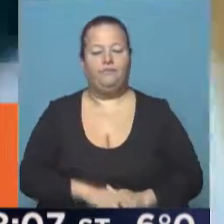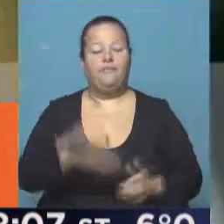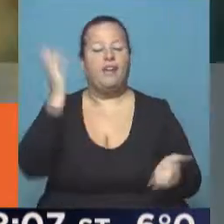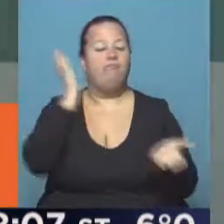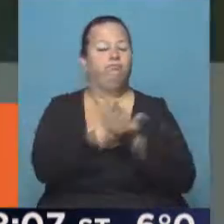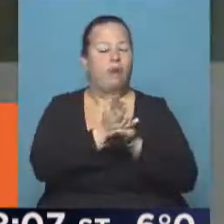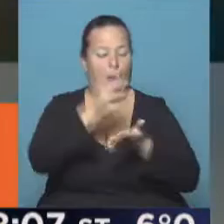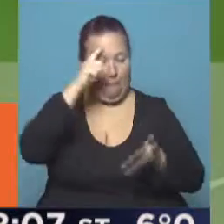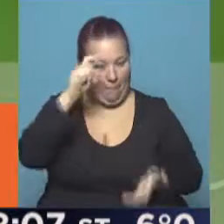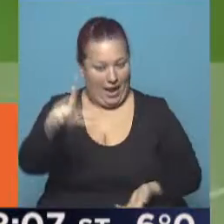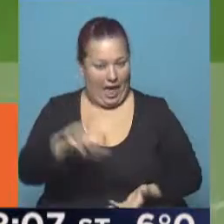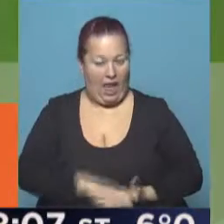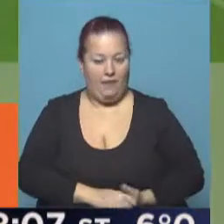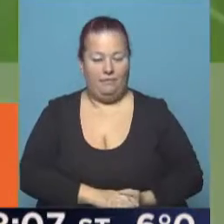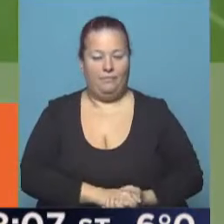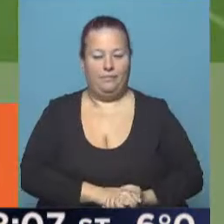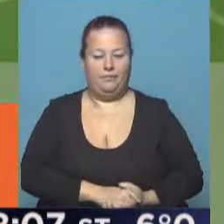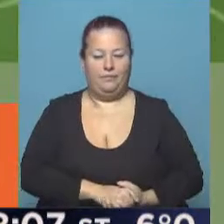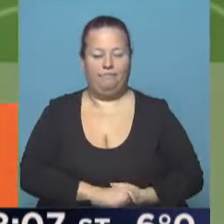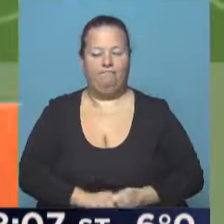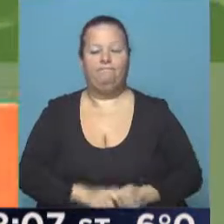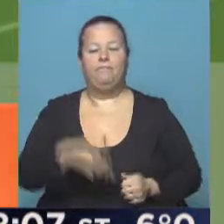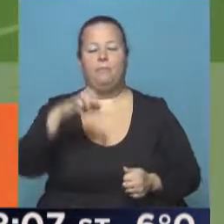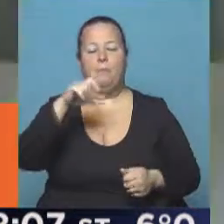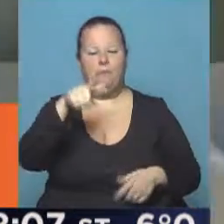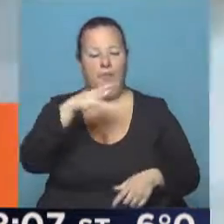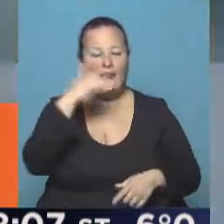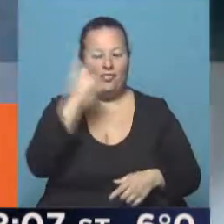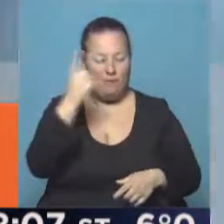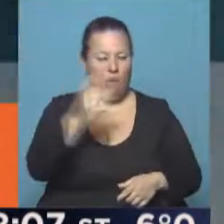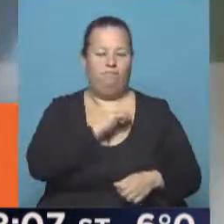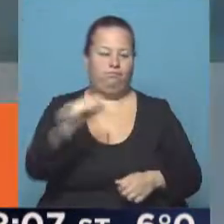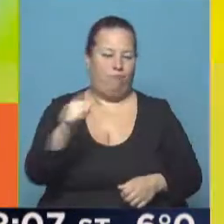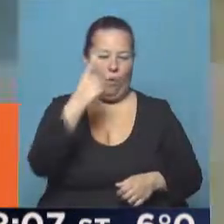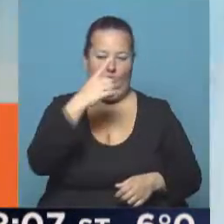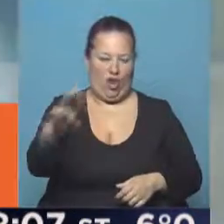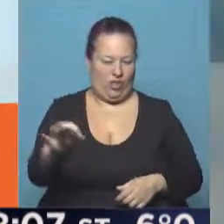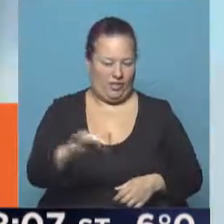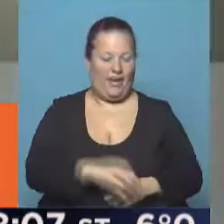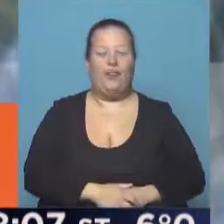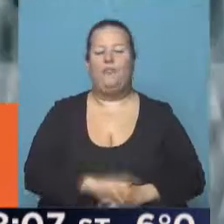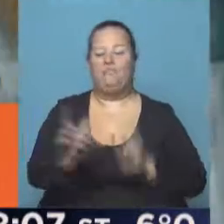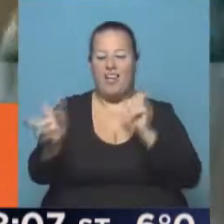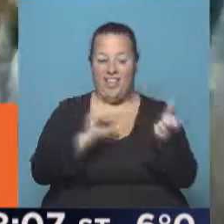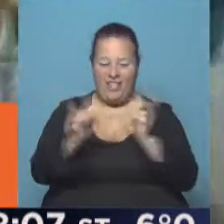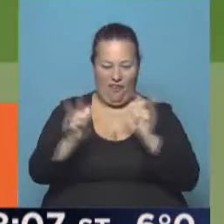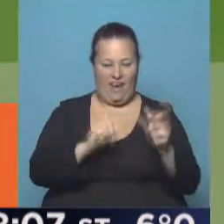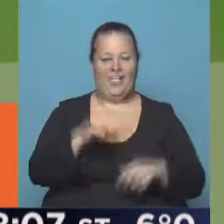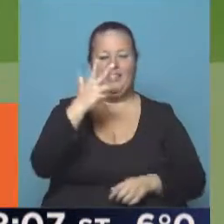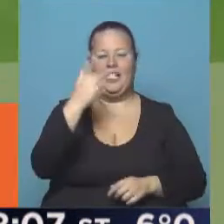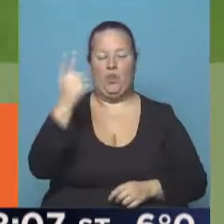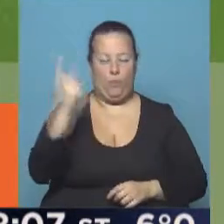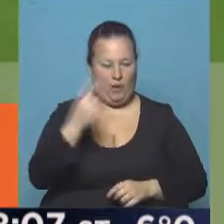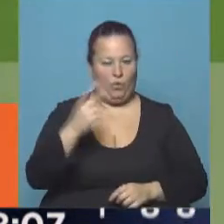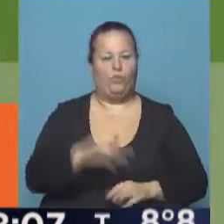infracción, el penal y Graziano Pelle a los 14 minutos, que iba a poner el 1-0, iba a ampliar las diferencias a los